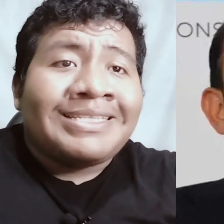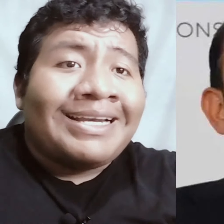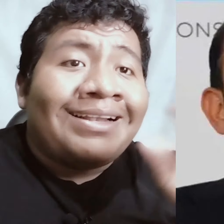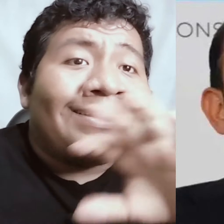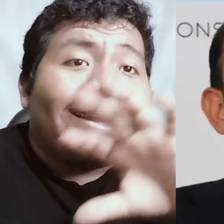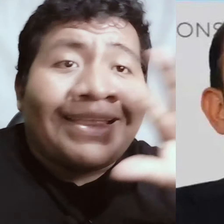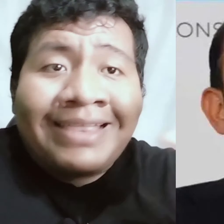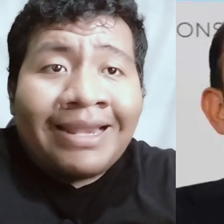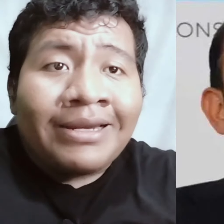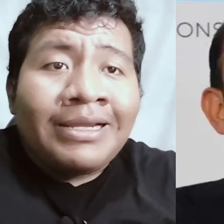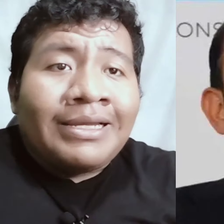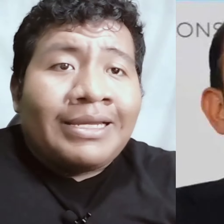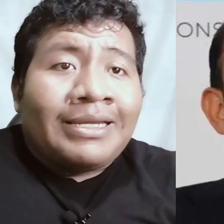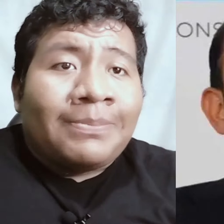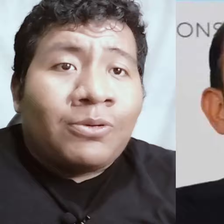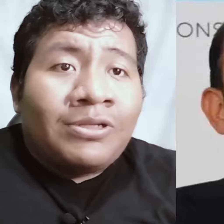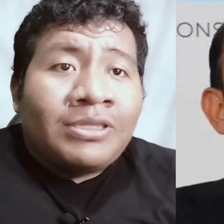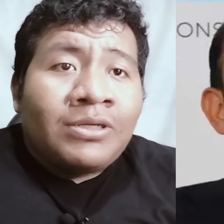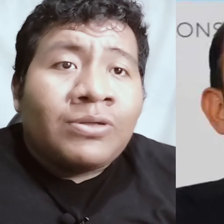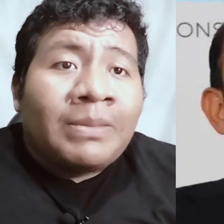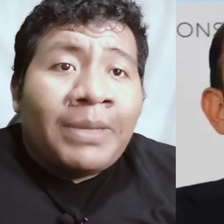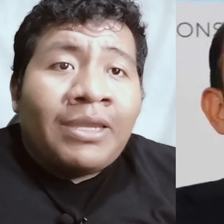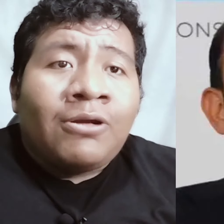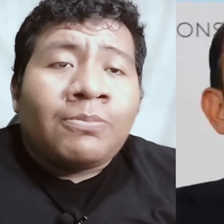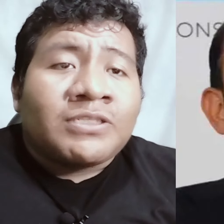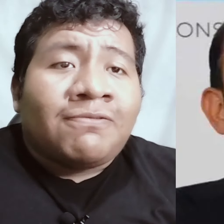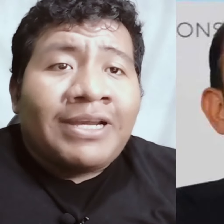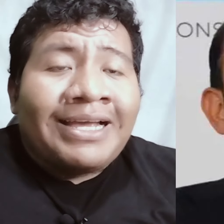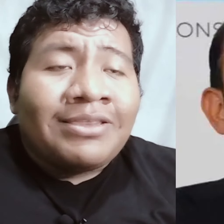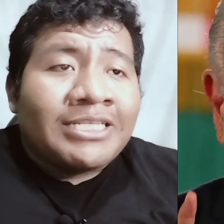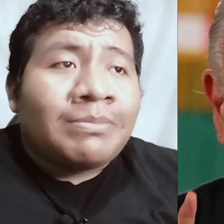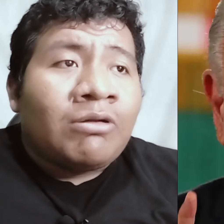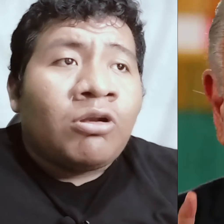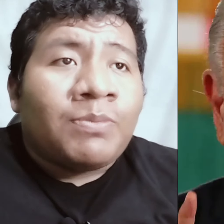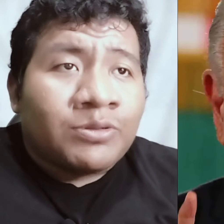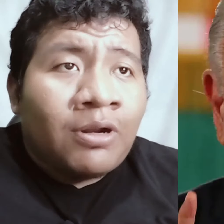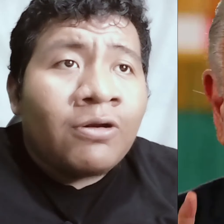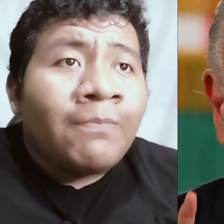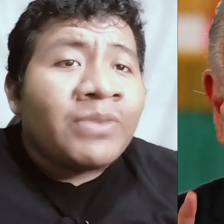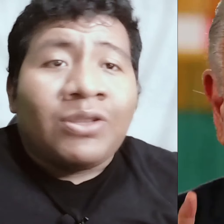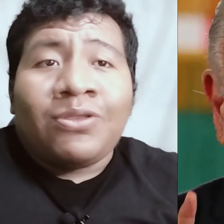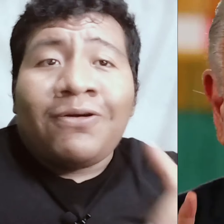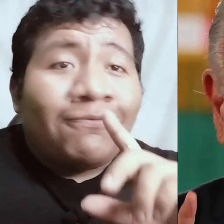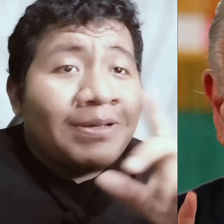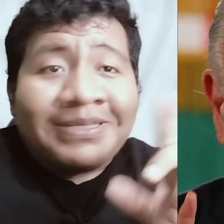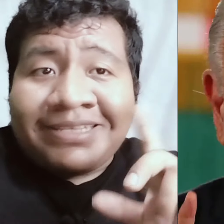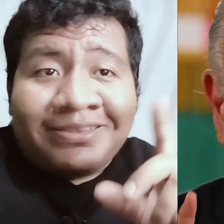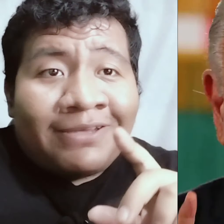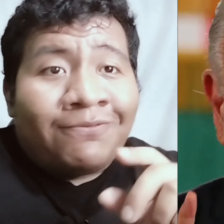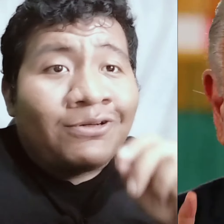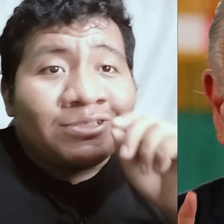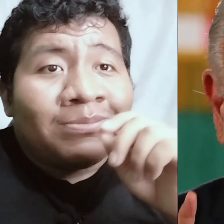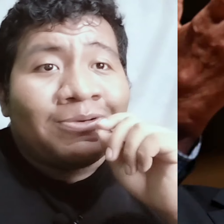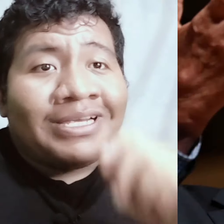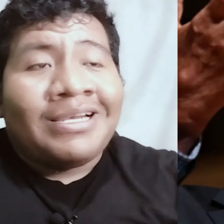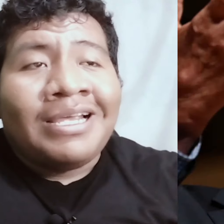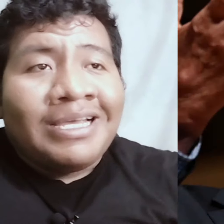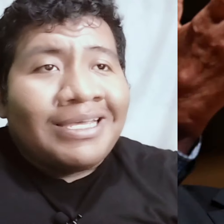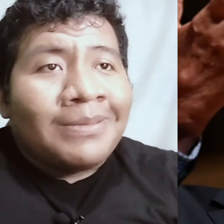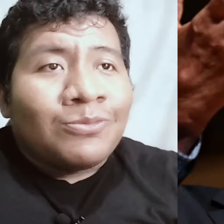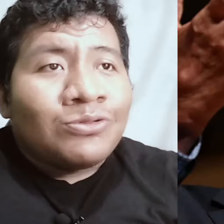sociales en el radar político de México pues fue Andrés Manuel López Obrador, no fue Vicente Fox, como